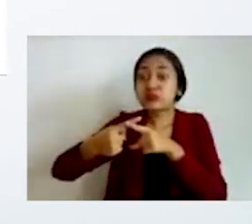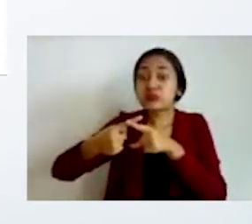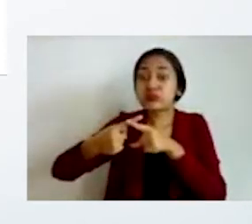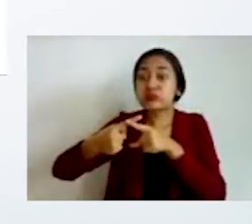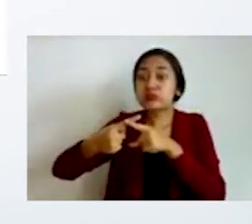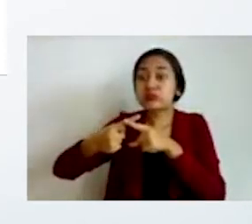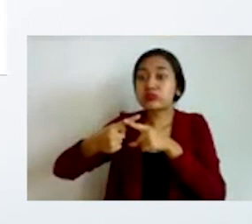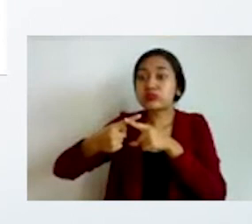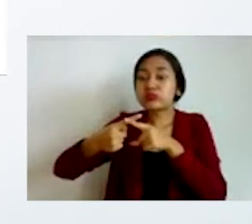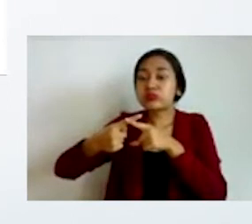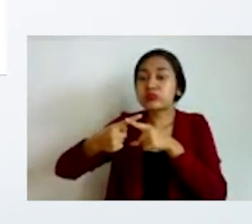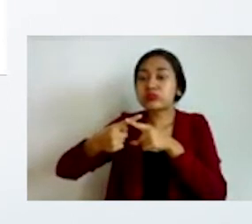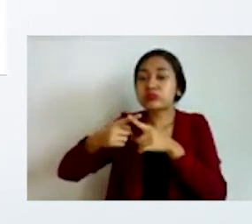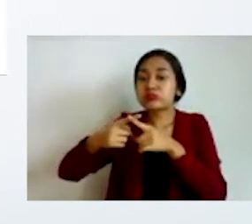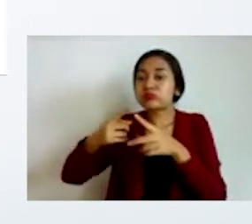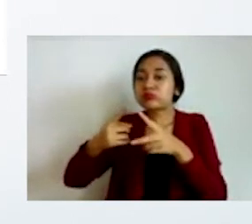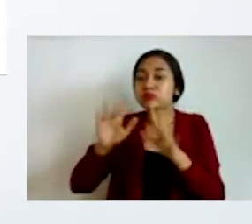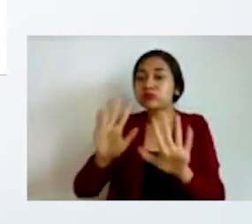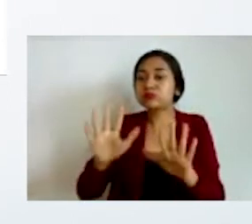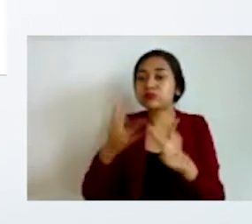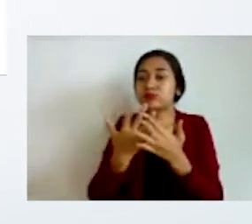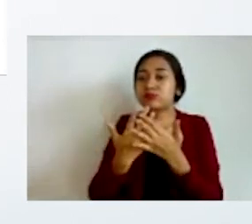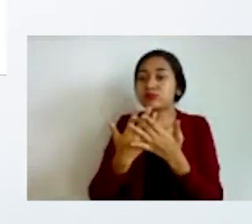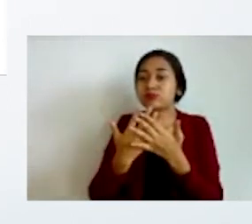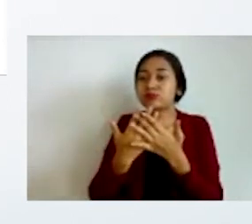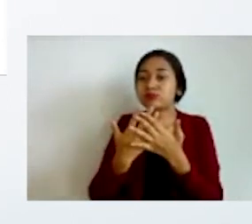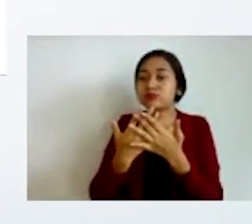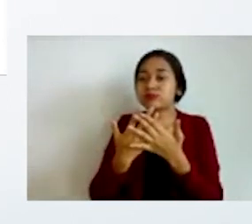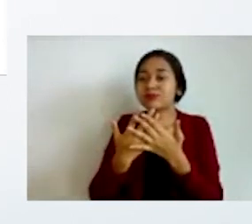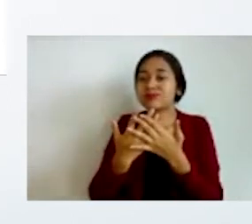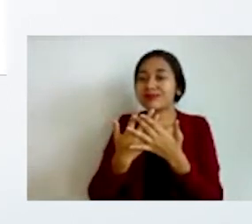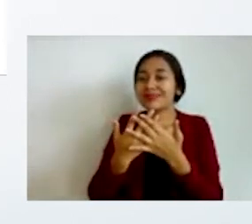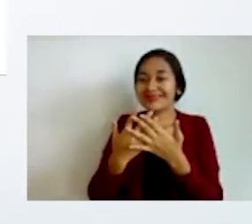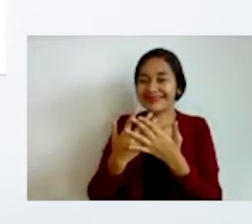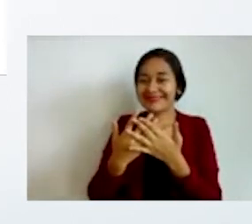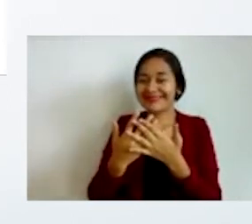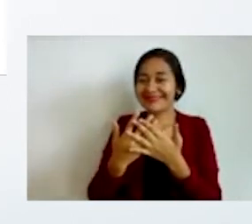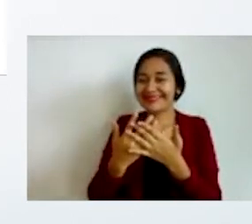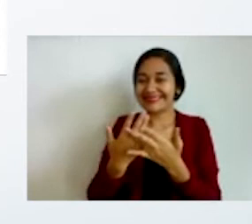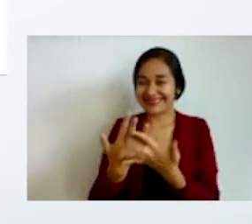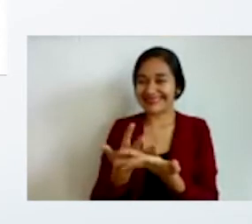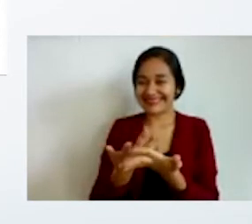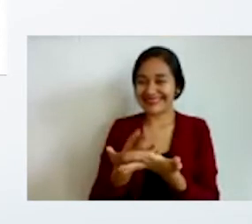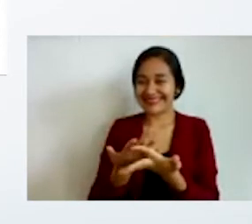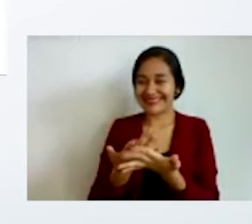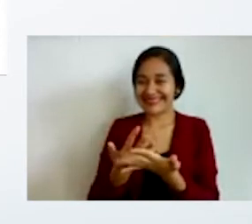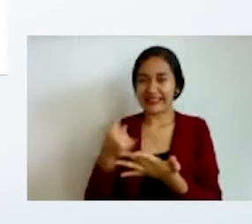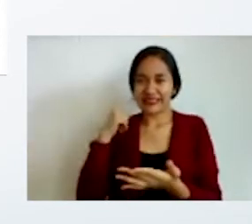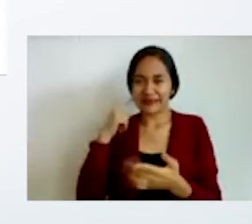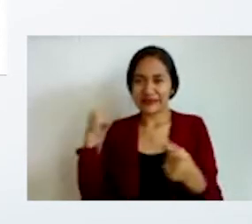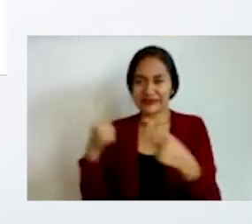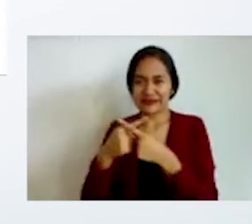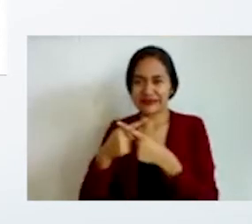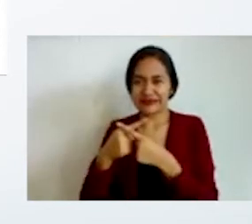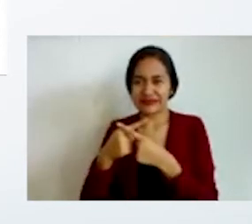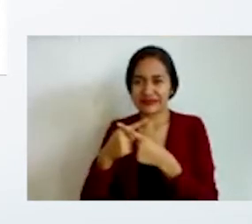ver. Hola. Ya, ya. perdón. Alguien dice que se llama Wanda, pero no.